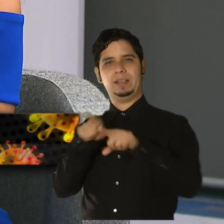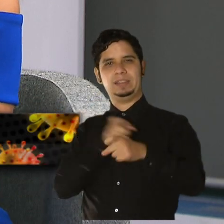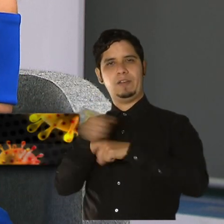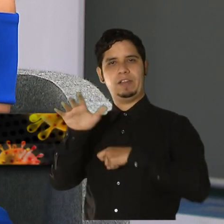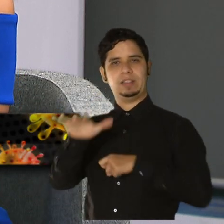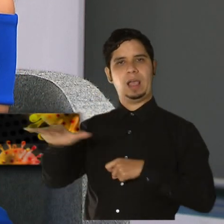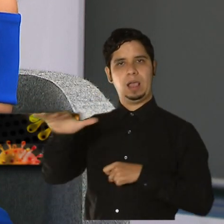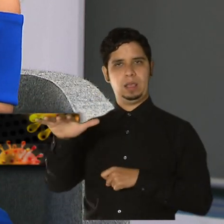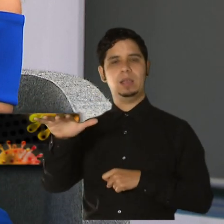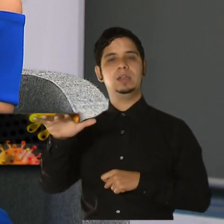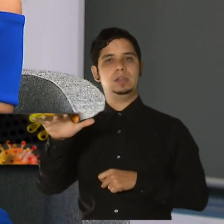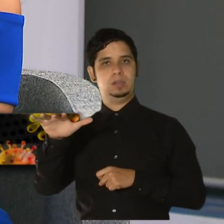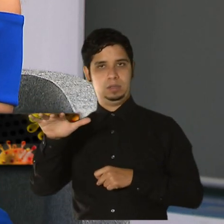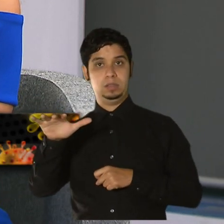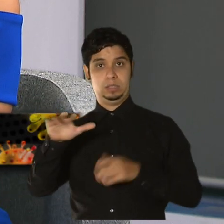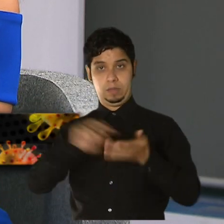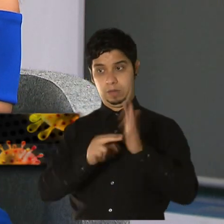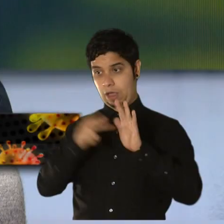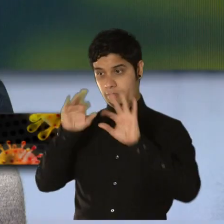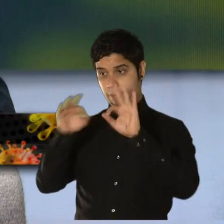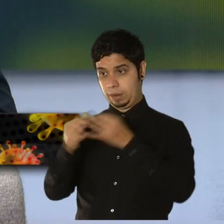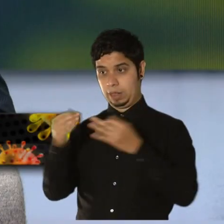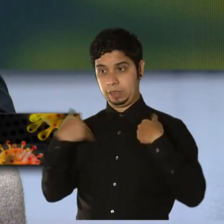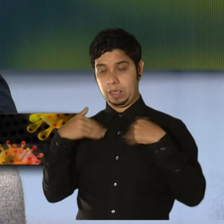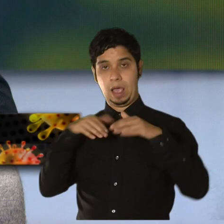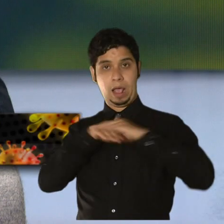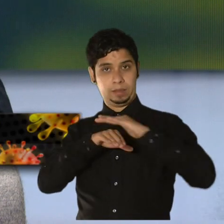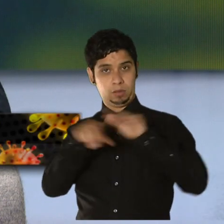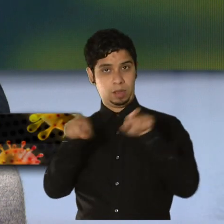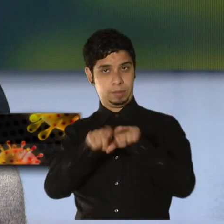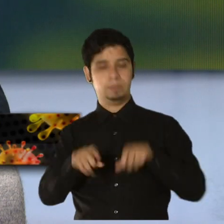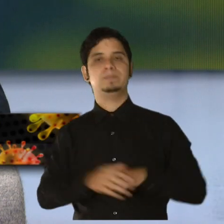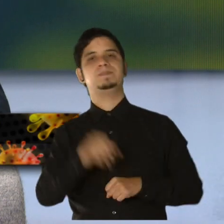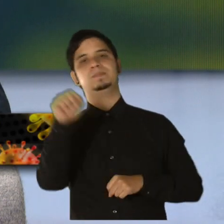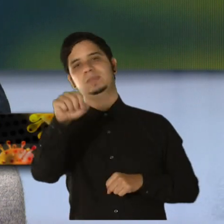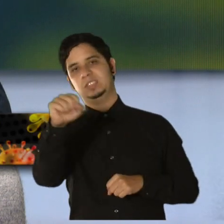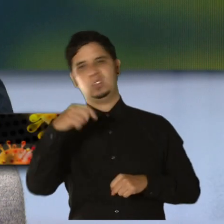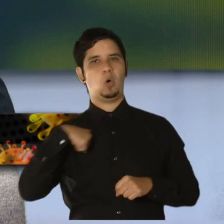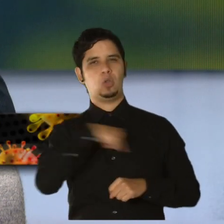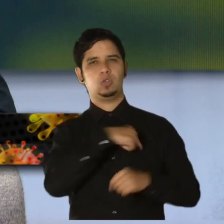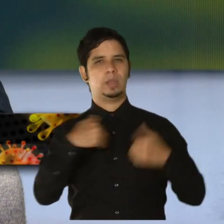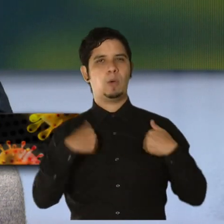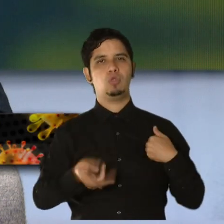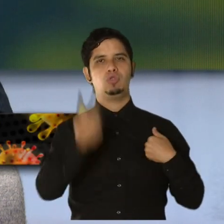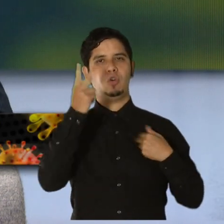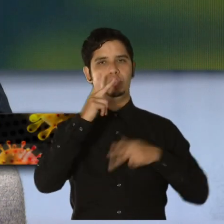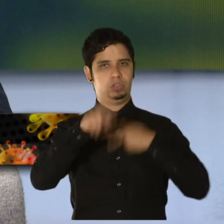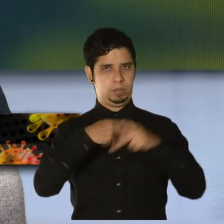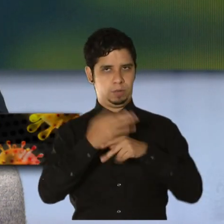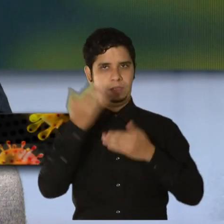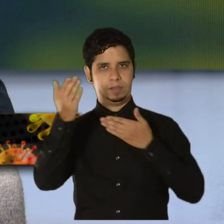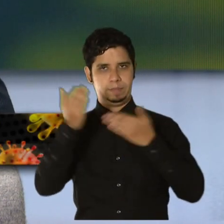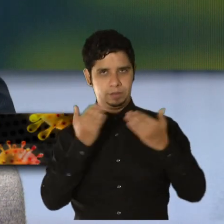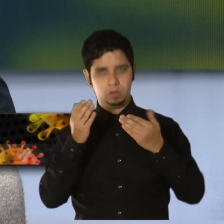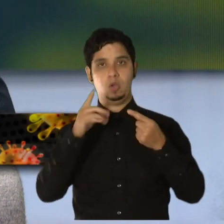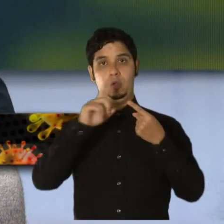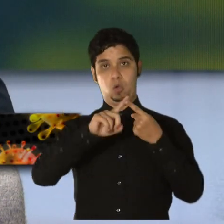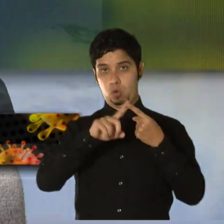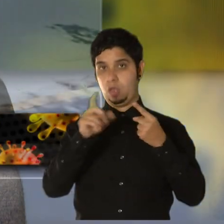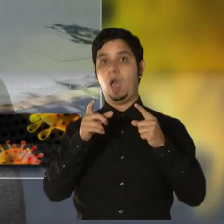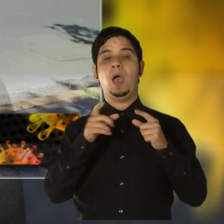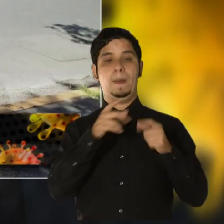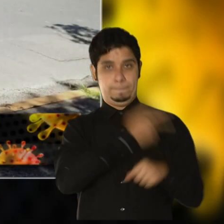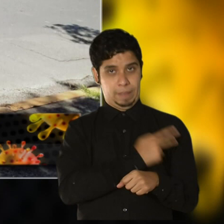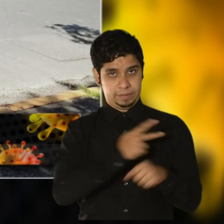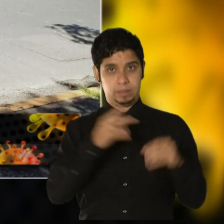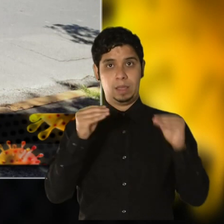tienen acceso a servicios también. Es correcto. Tenemos dos tipos de servicios para la familia. Le ofrecemos servicios a la familia en conjunto con el